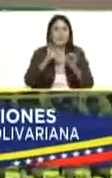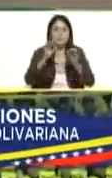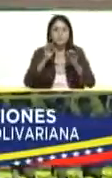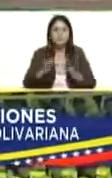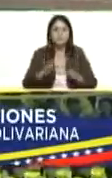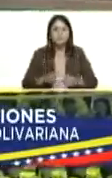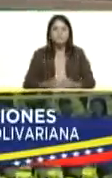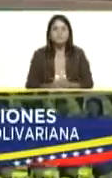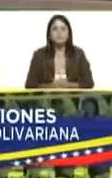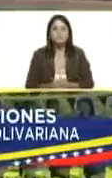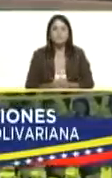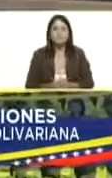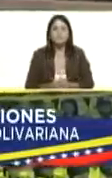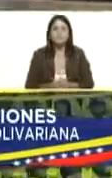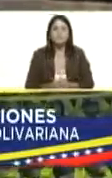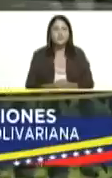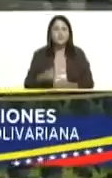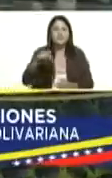del servicio policial